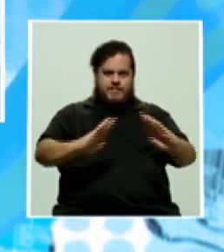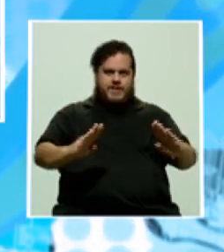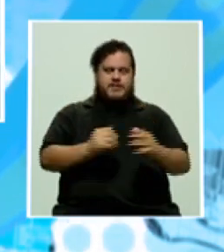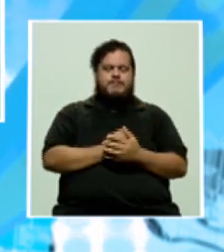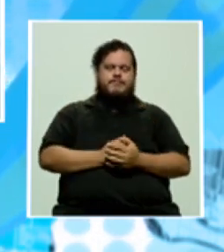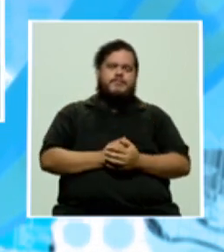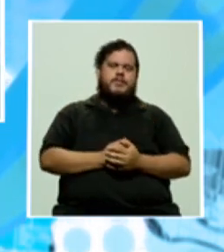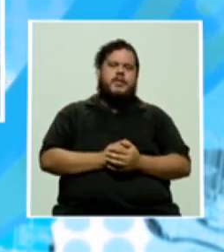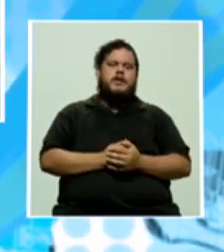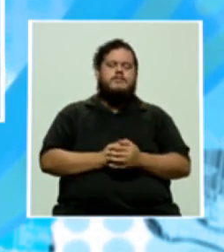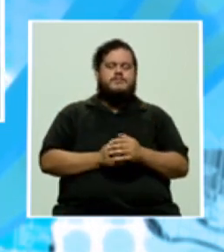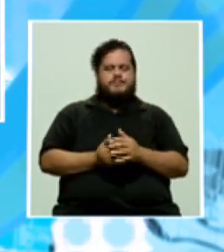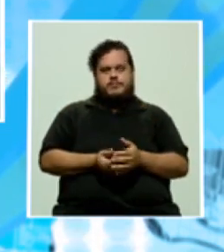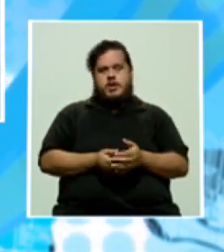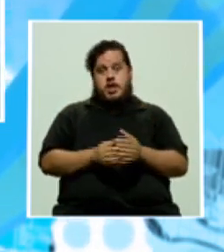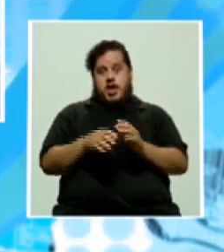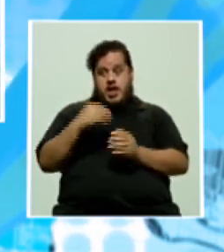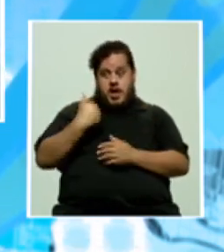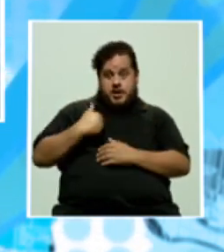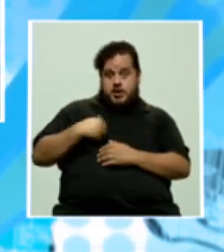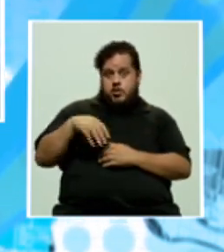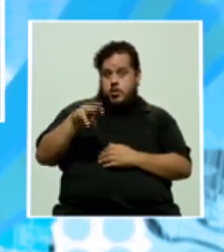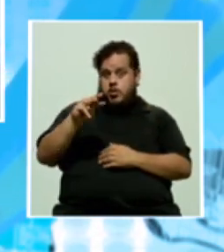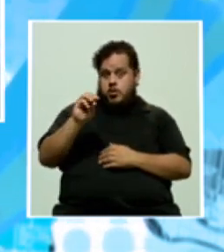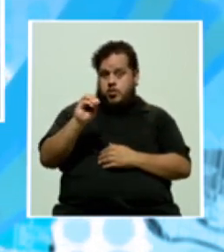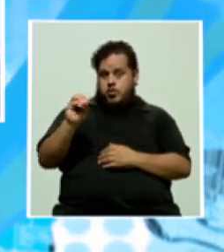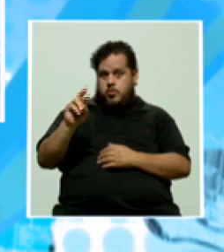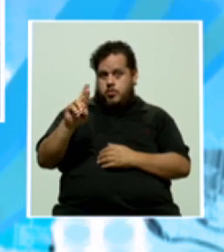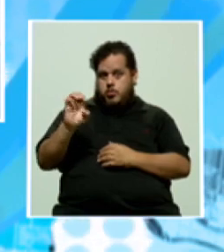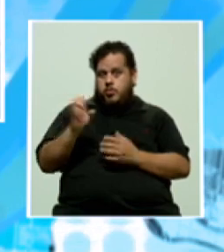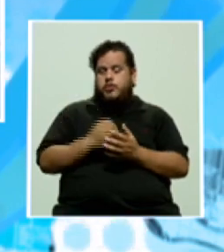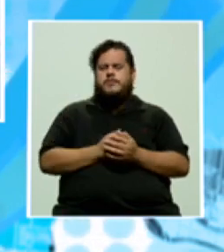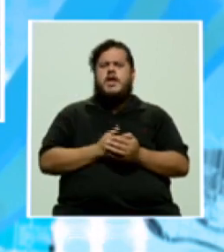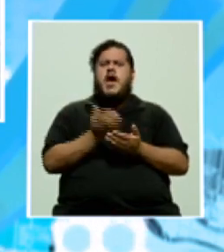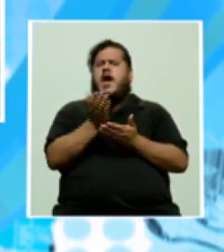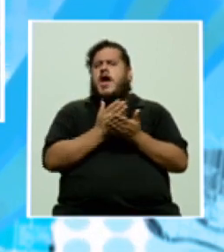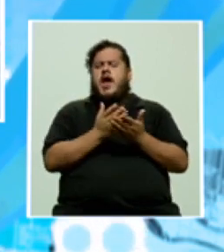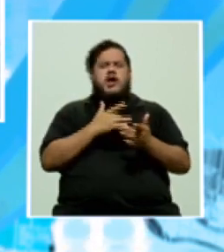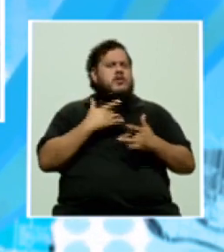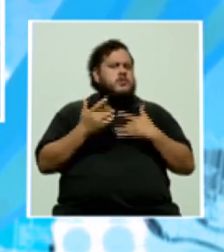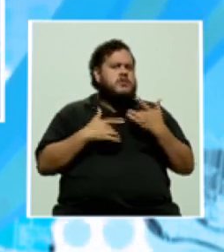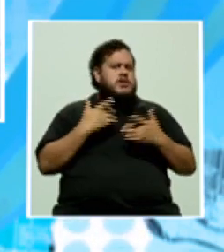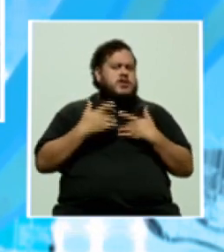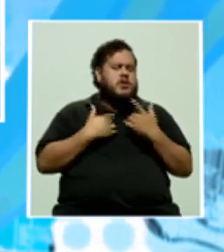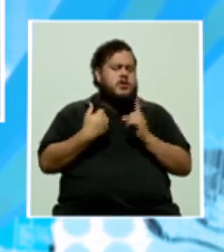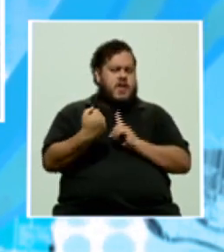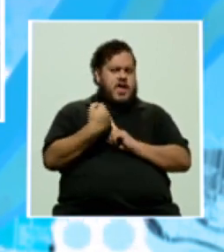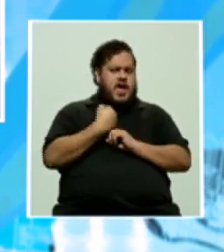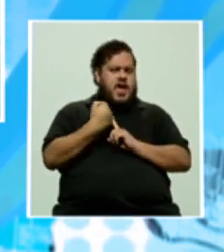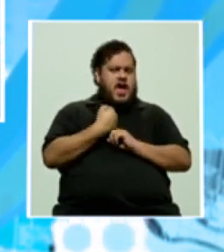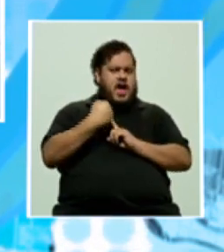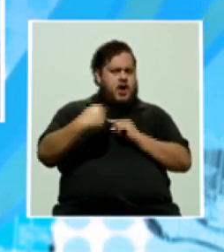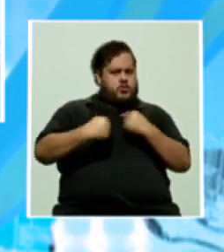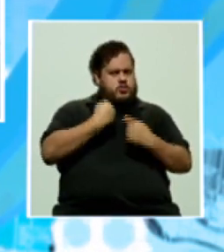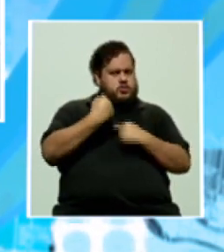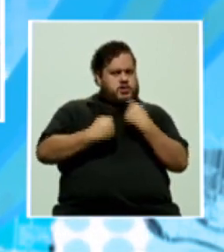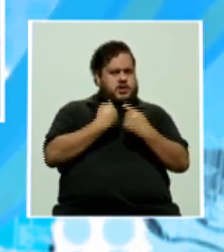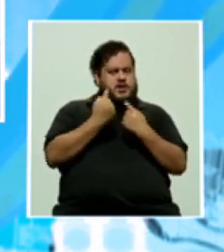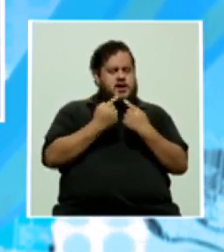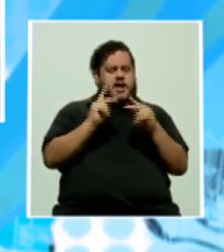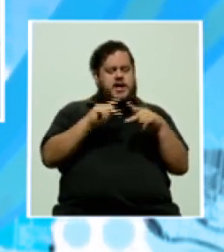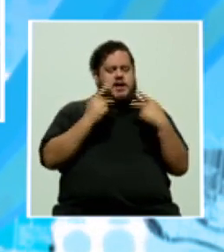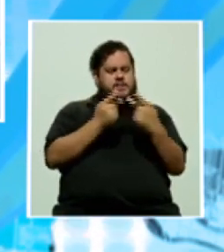Señor Moore, ¿hay algún sentido de autocrítica en el Partido